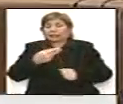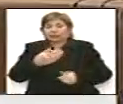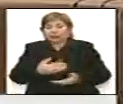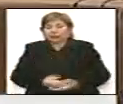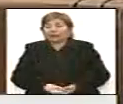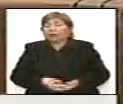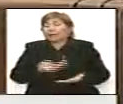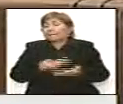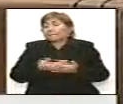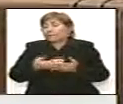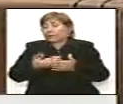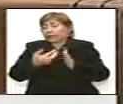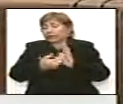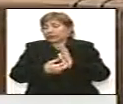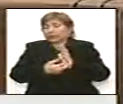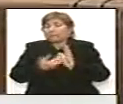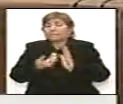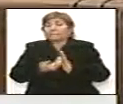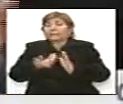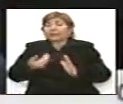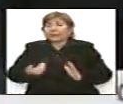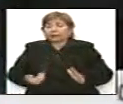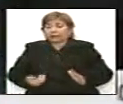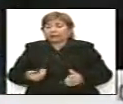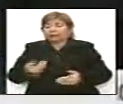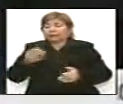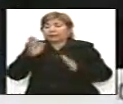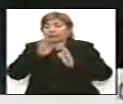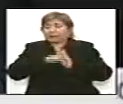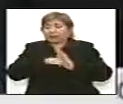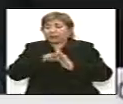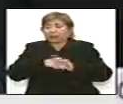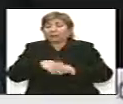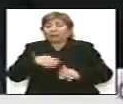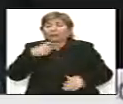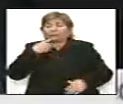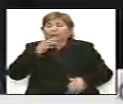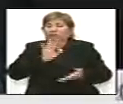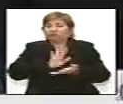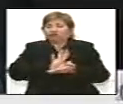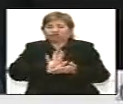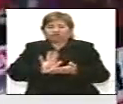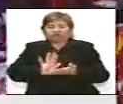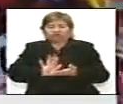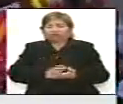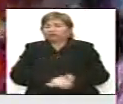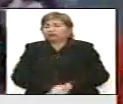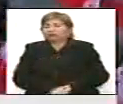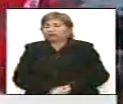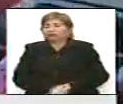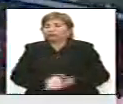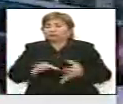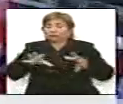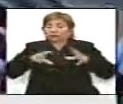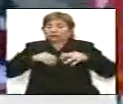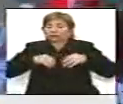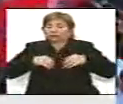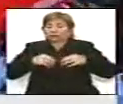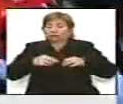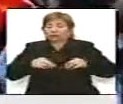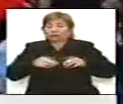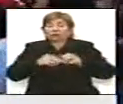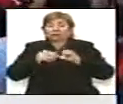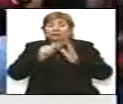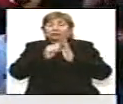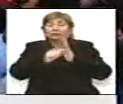plantearon a través de una cuestión previa o sea menor pero fue rechazado el texto aprobado incorpora el